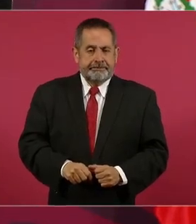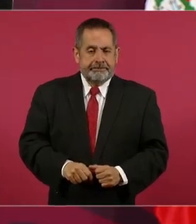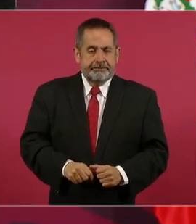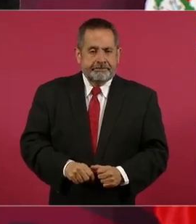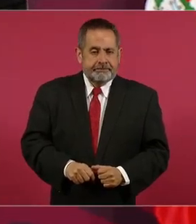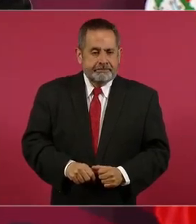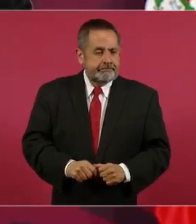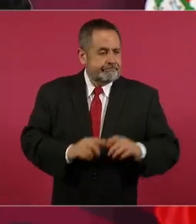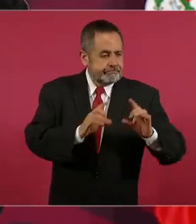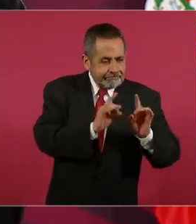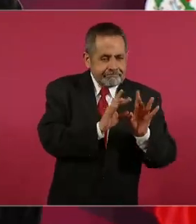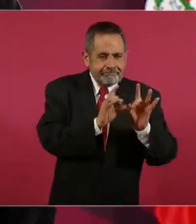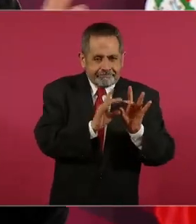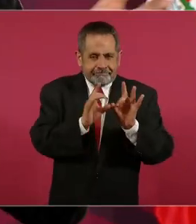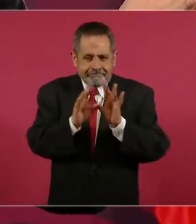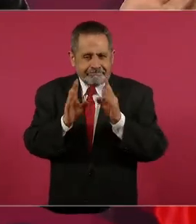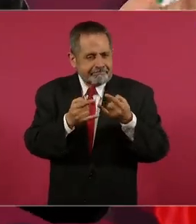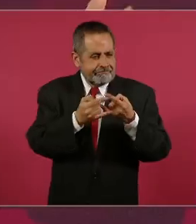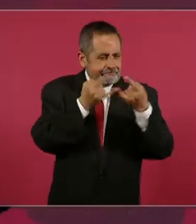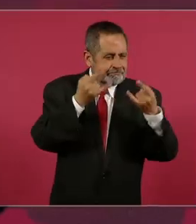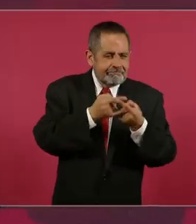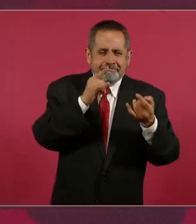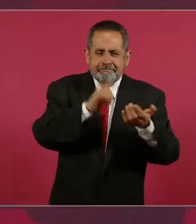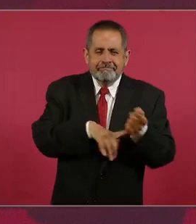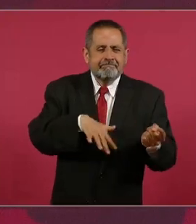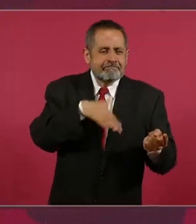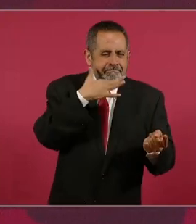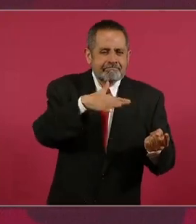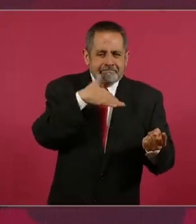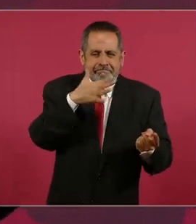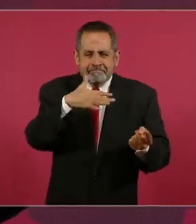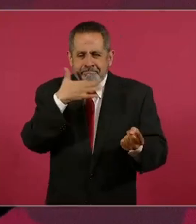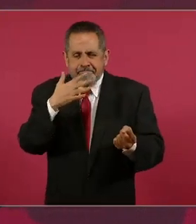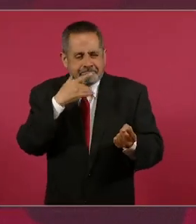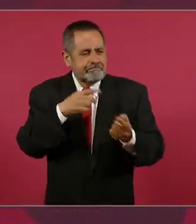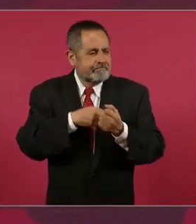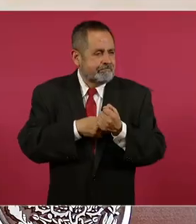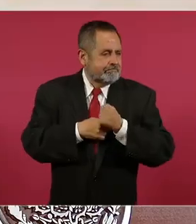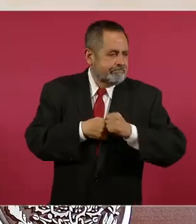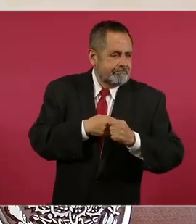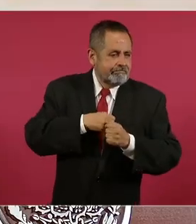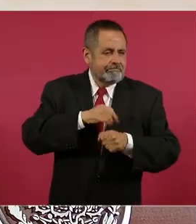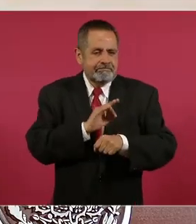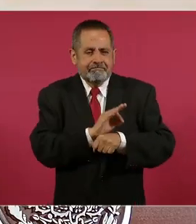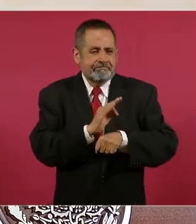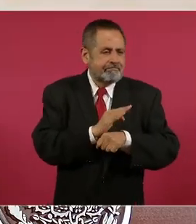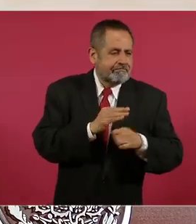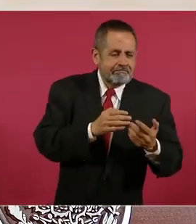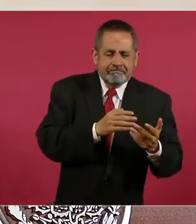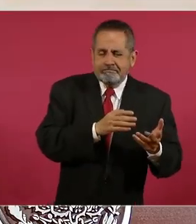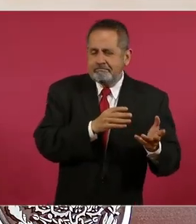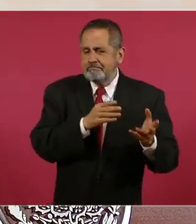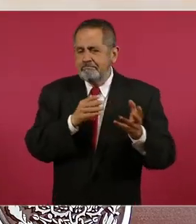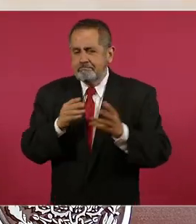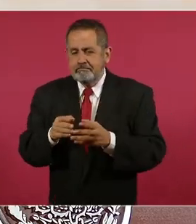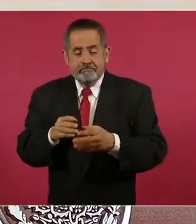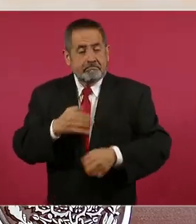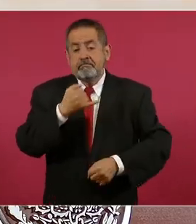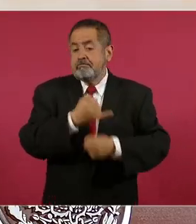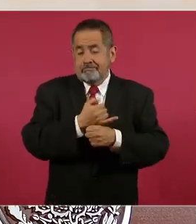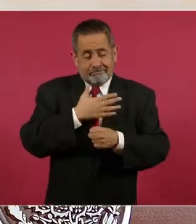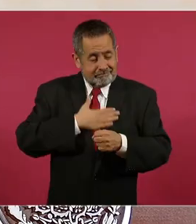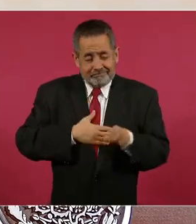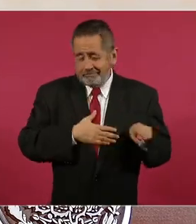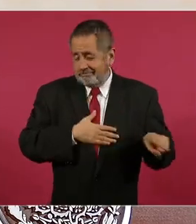de todas estas historias de corrupción, de influyentismo y de muchas